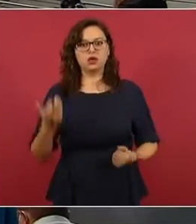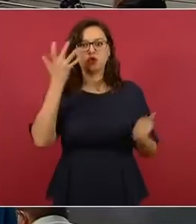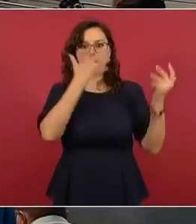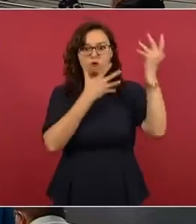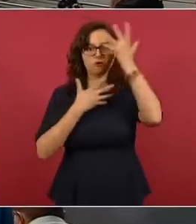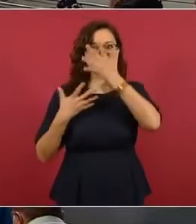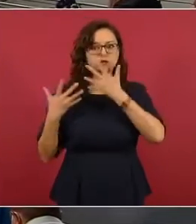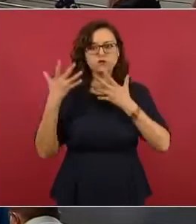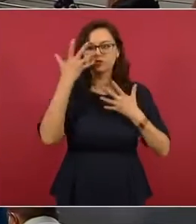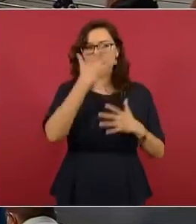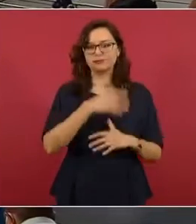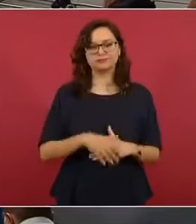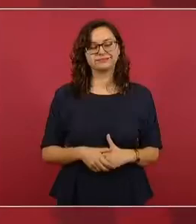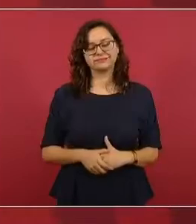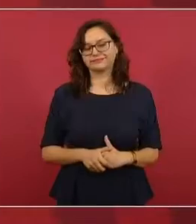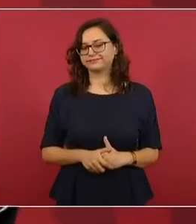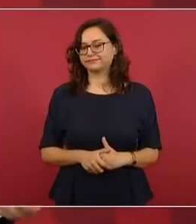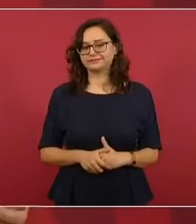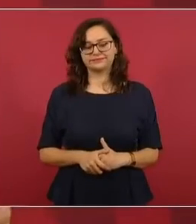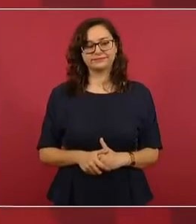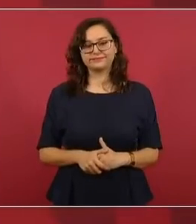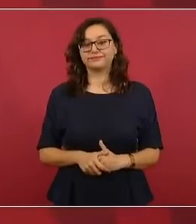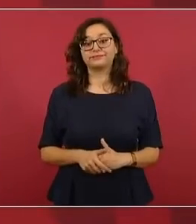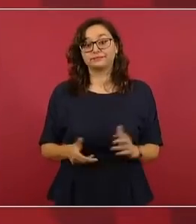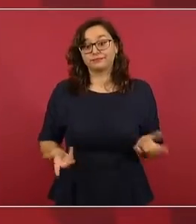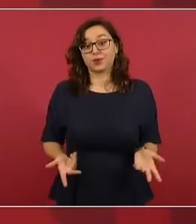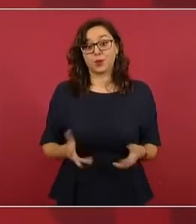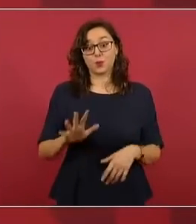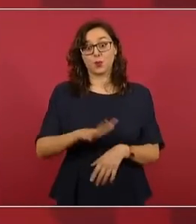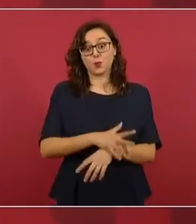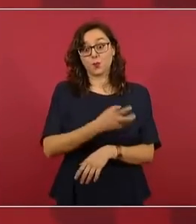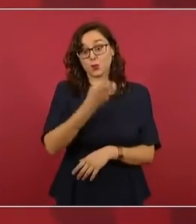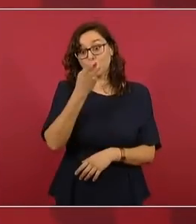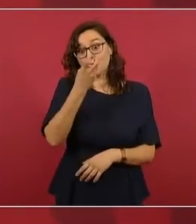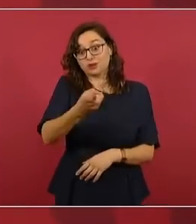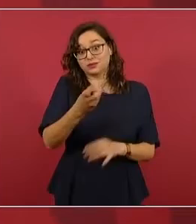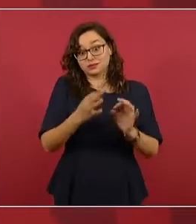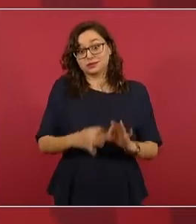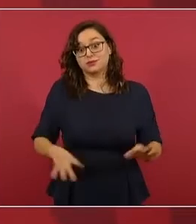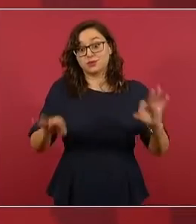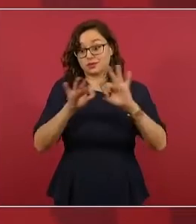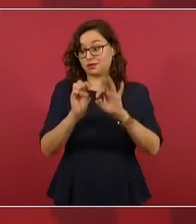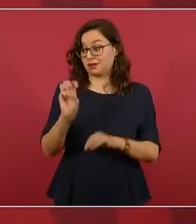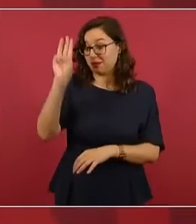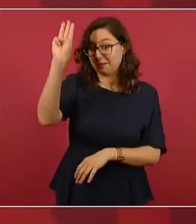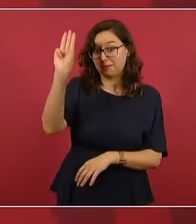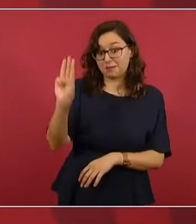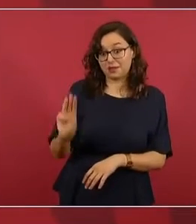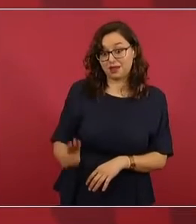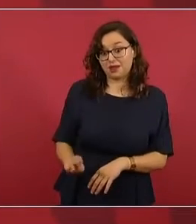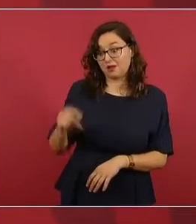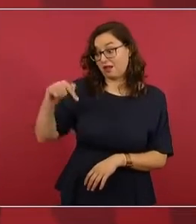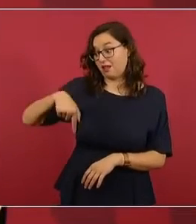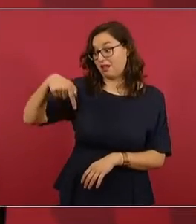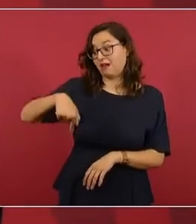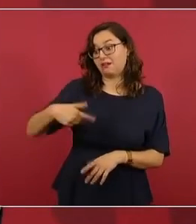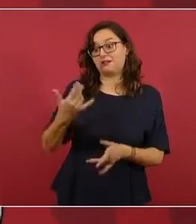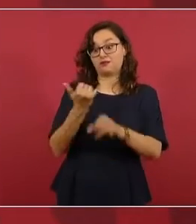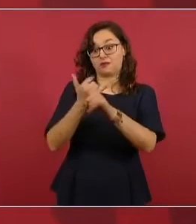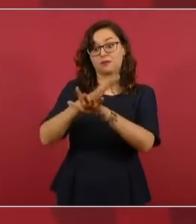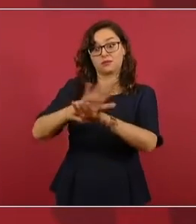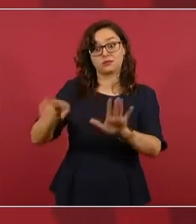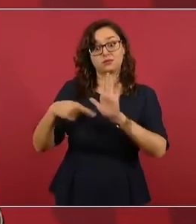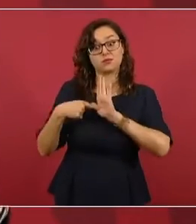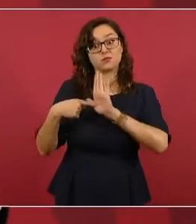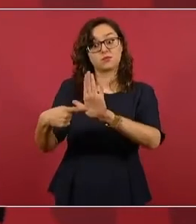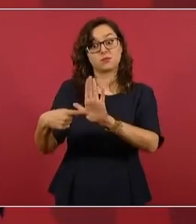Por eso, aunque no les gusta la sección de quién es quién en las mentiras, pues en una de esas